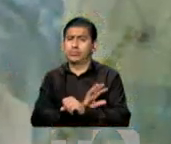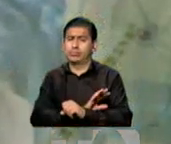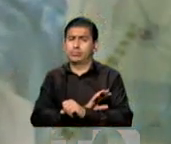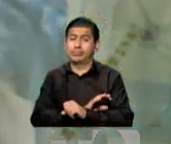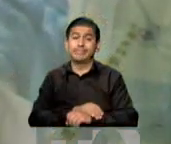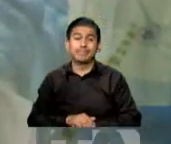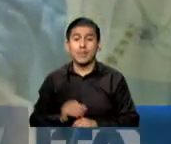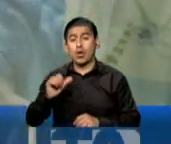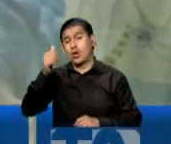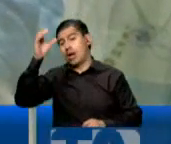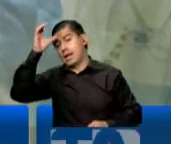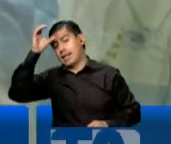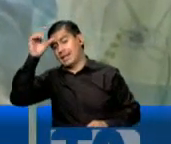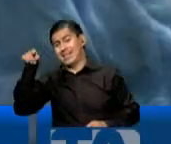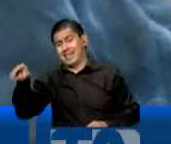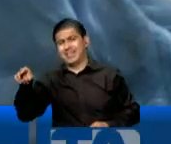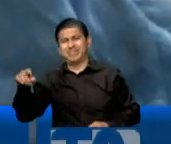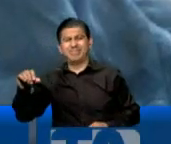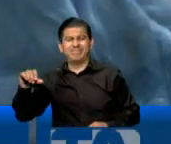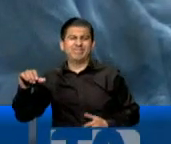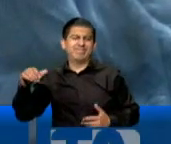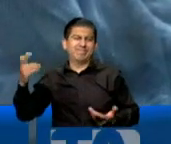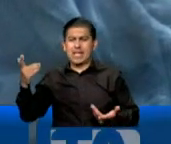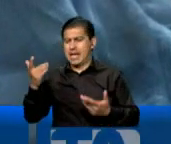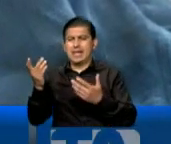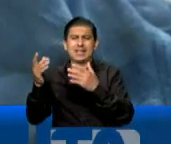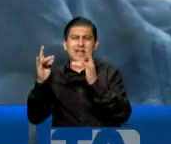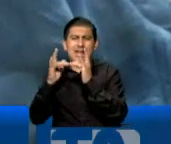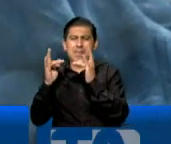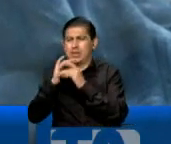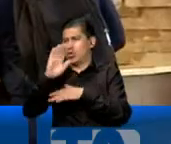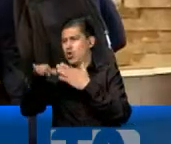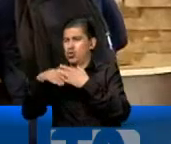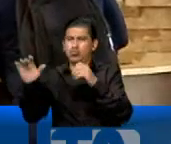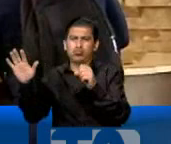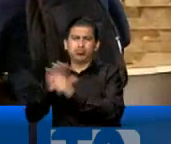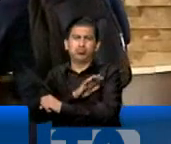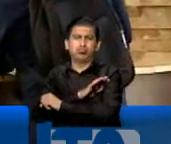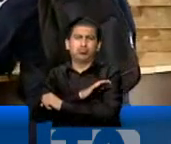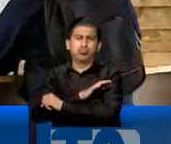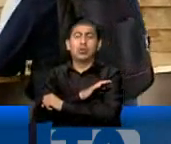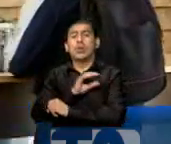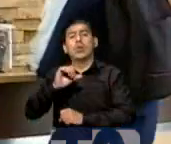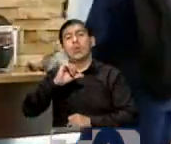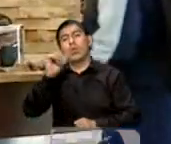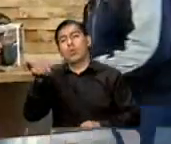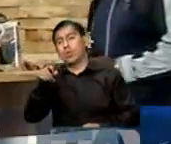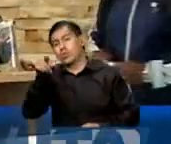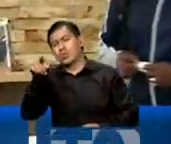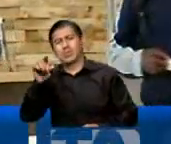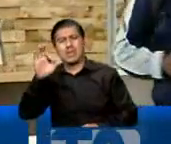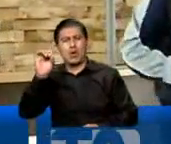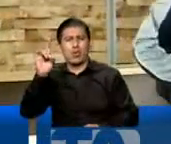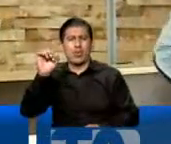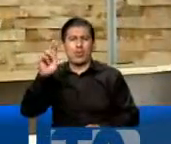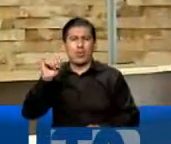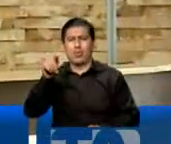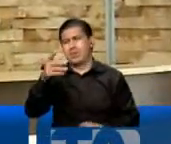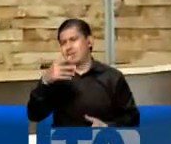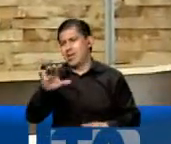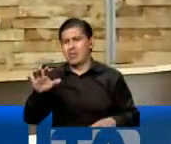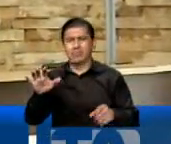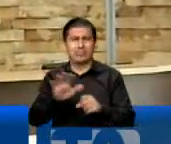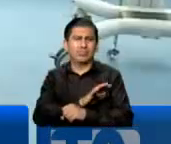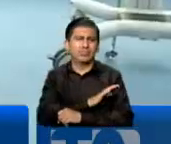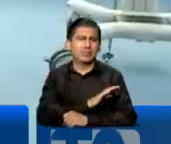habitual. En la clínica Kennedy de la Alborada, en cambio, todas las camas UCI ya están ocupadas. Lo mismo que en el Hospital Teodoro Maldonado Carbo del Instituto Ecuatoriano